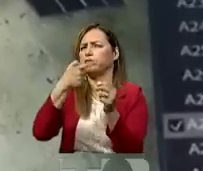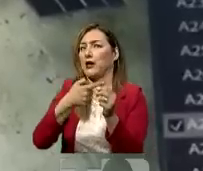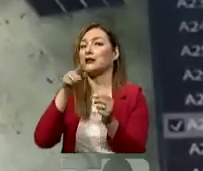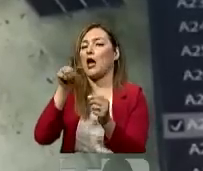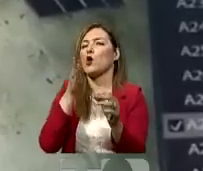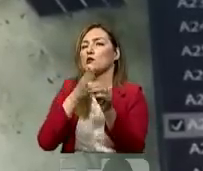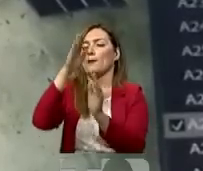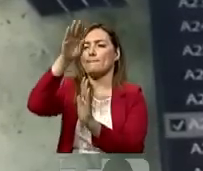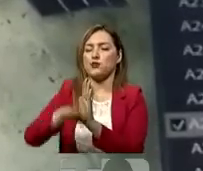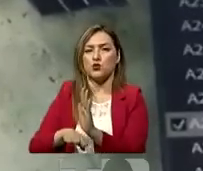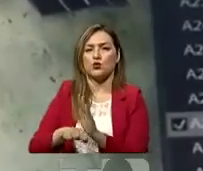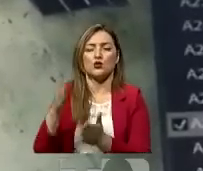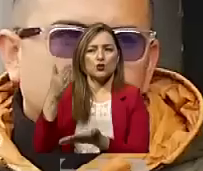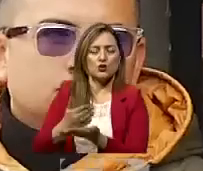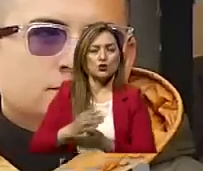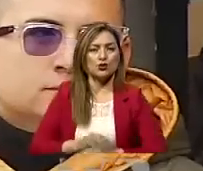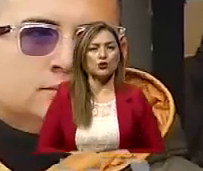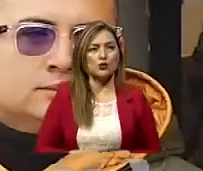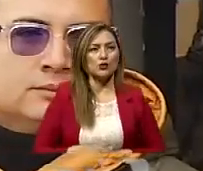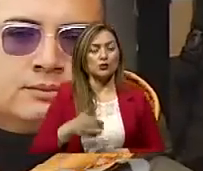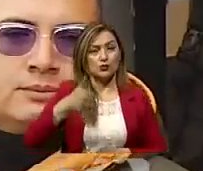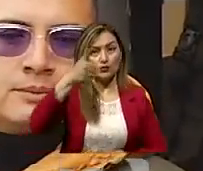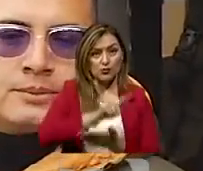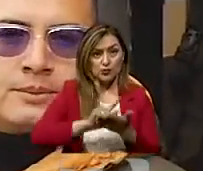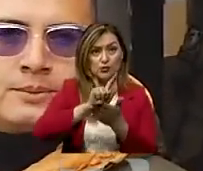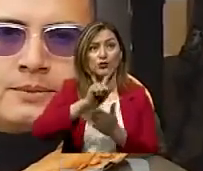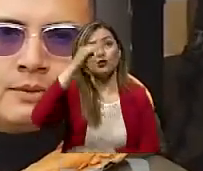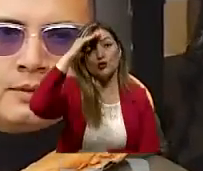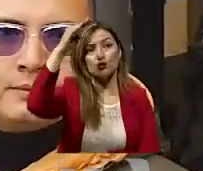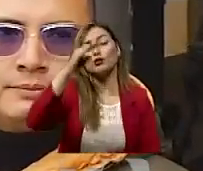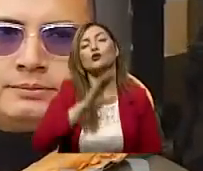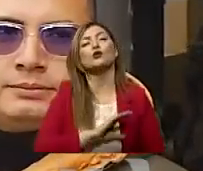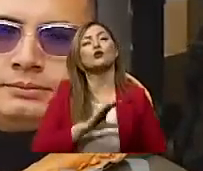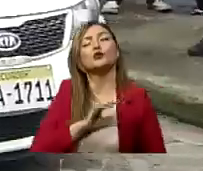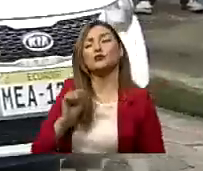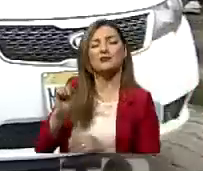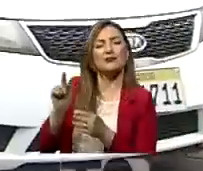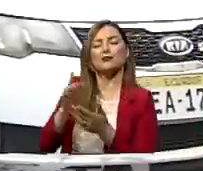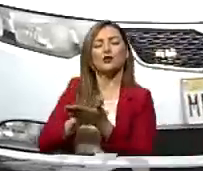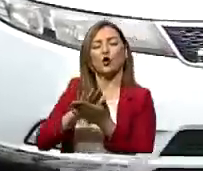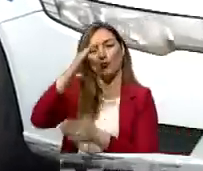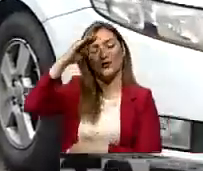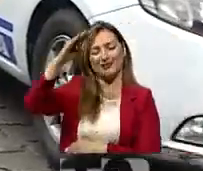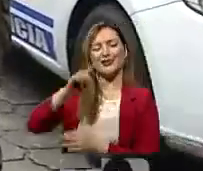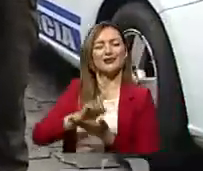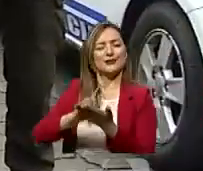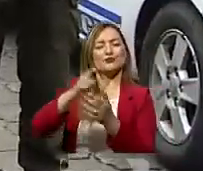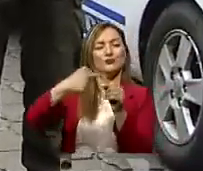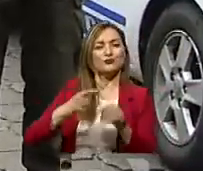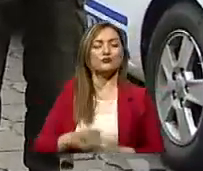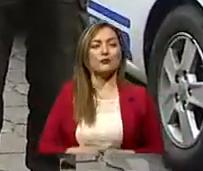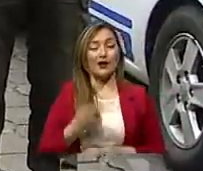en la capital. No obstante, el comandante del Distrito Metropolitano sostuvo que esto es un trabajo que lo deben hacer varias